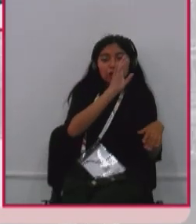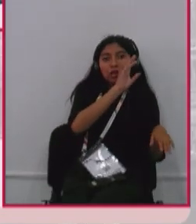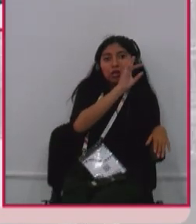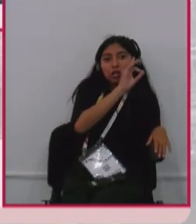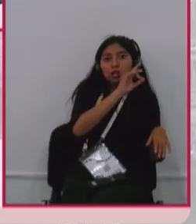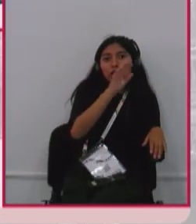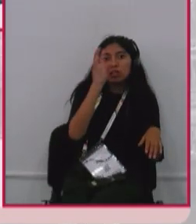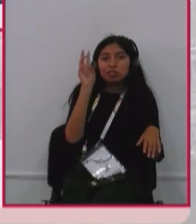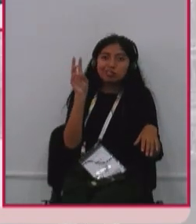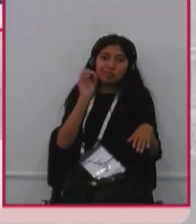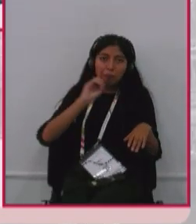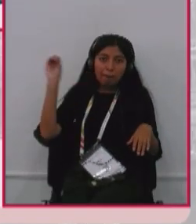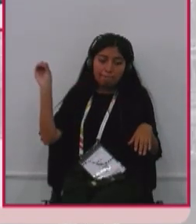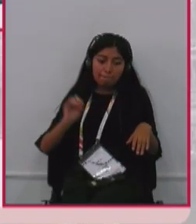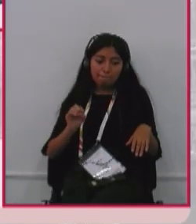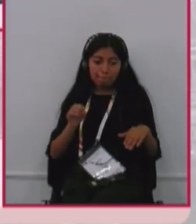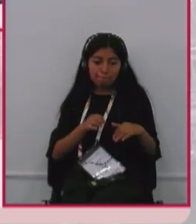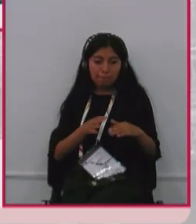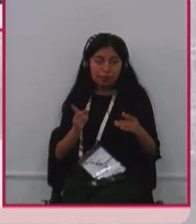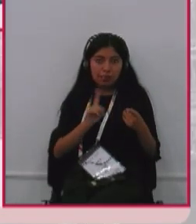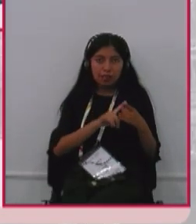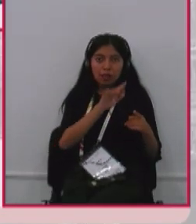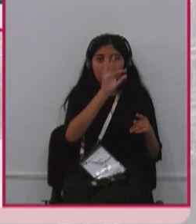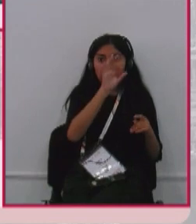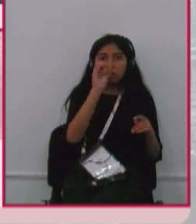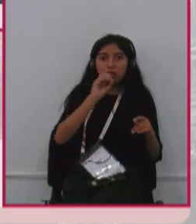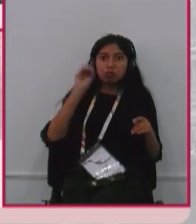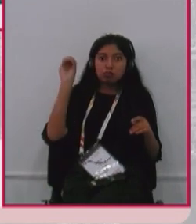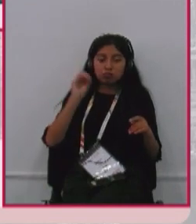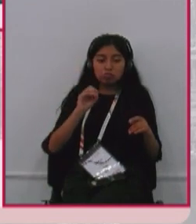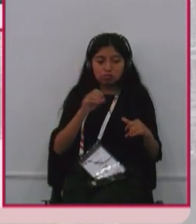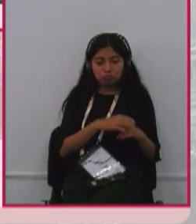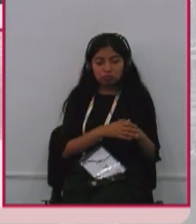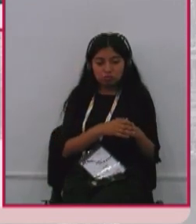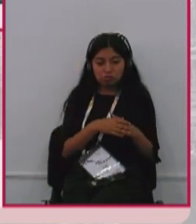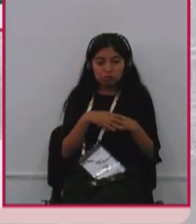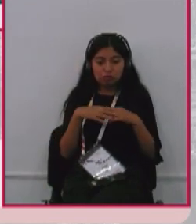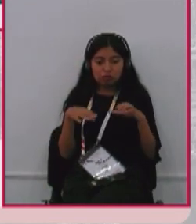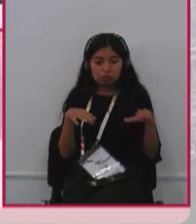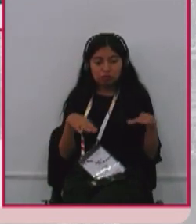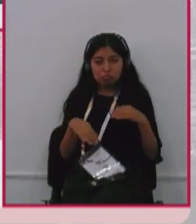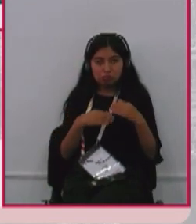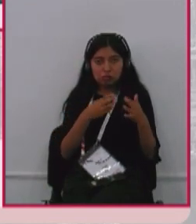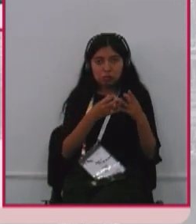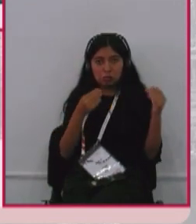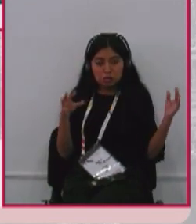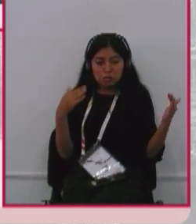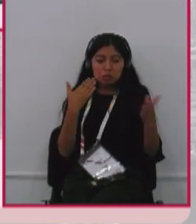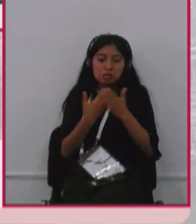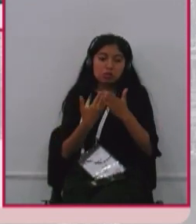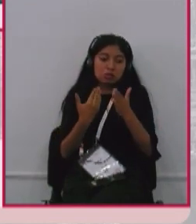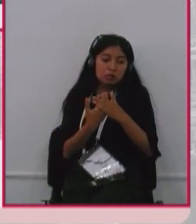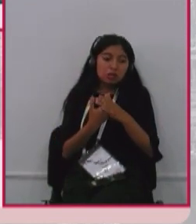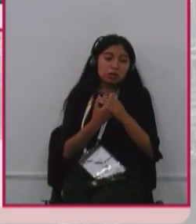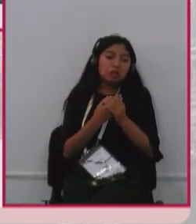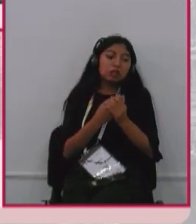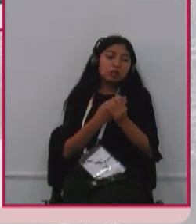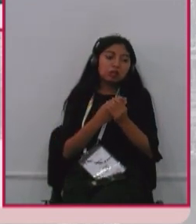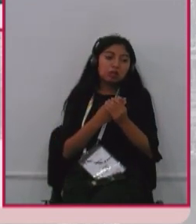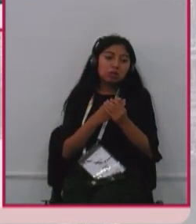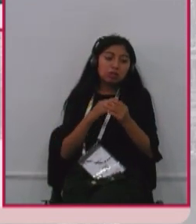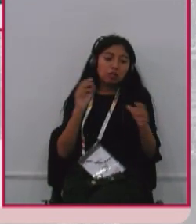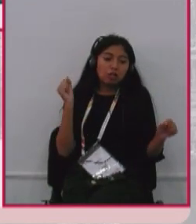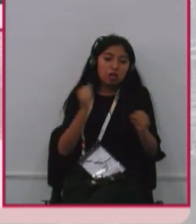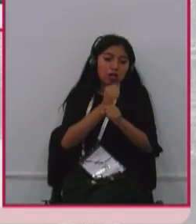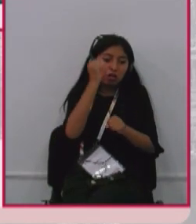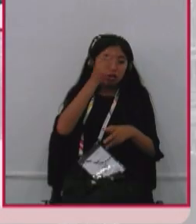a 90,4% la recuperación de oro. Ellos habían hecho bastantes pruebas buscando lograr